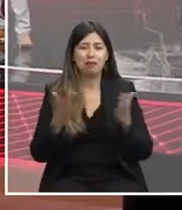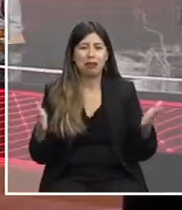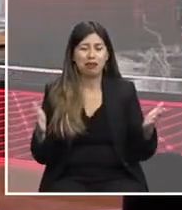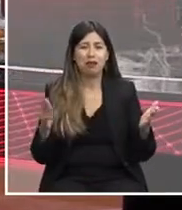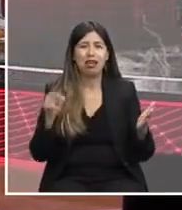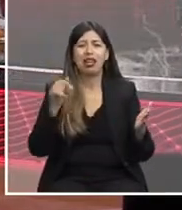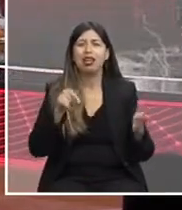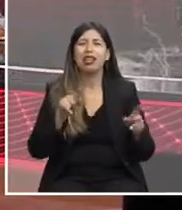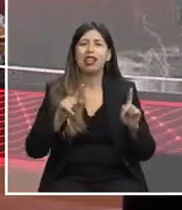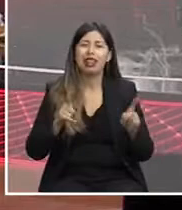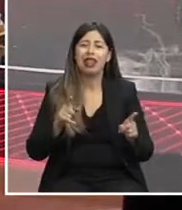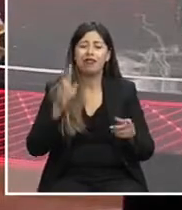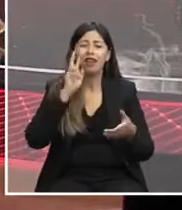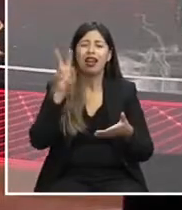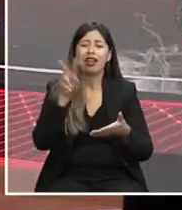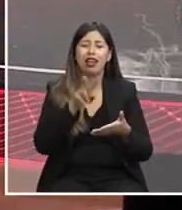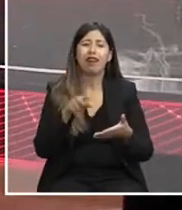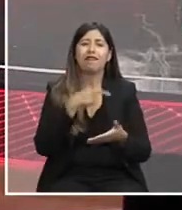ser fácilmente leíbles.